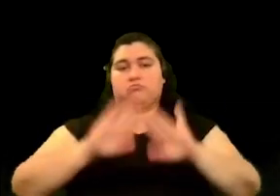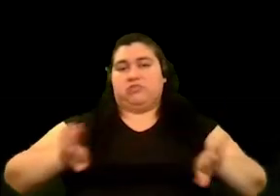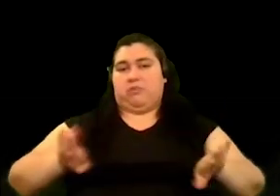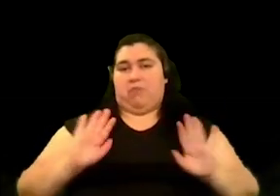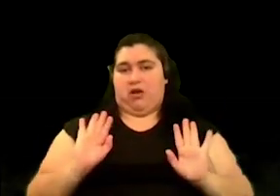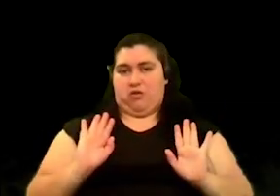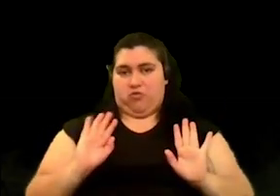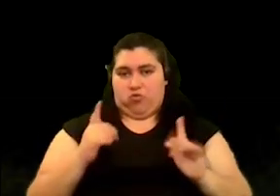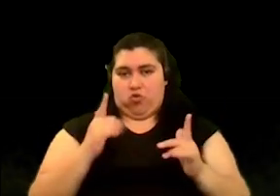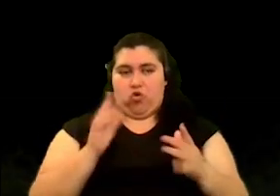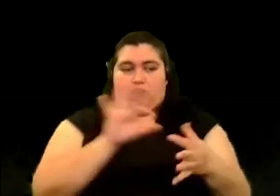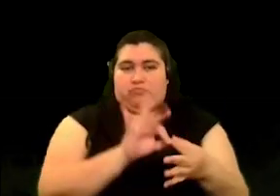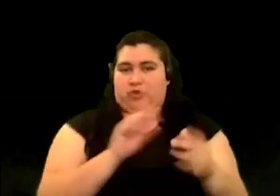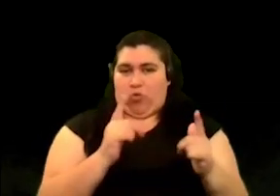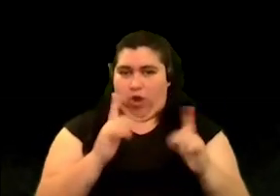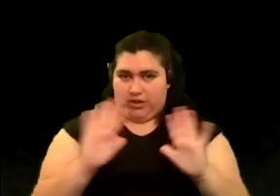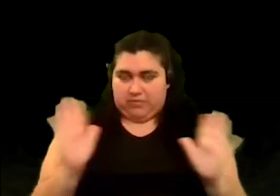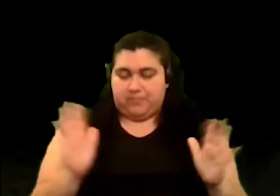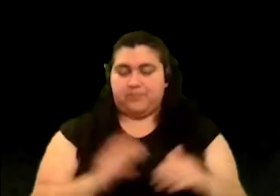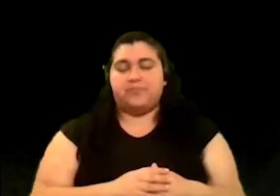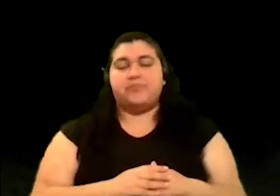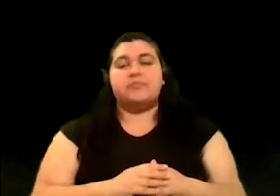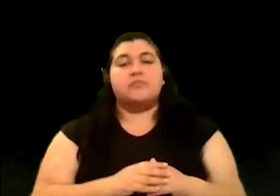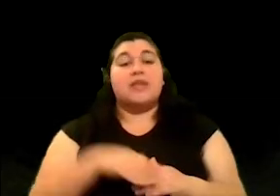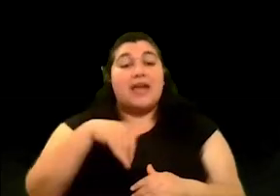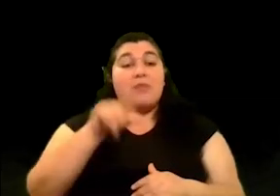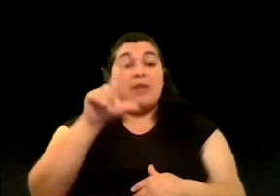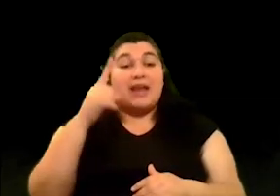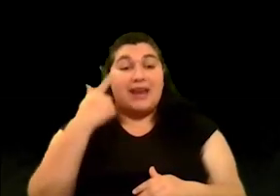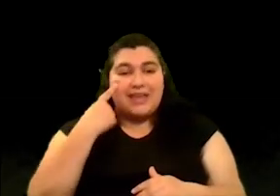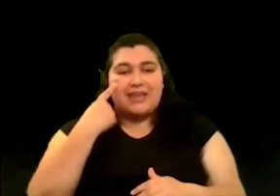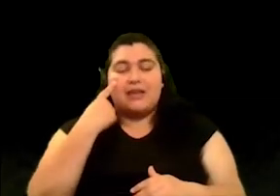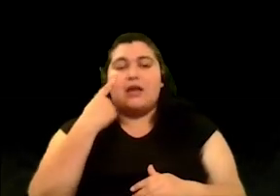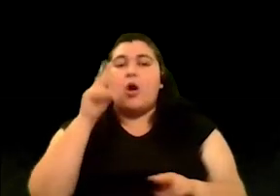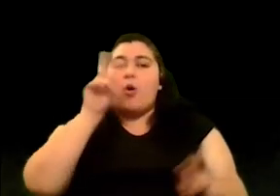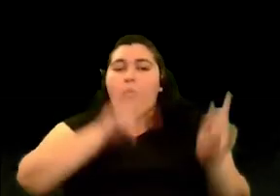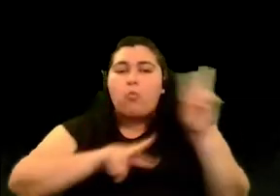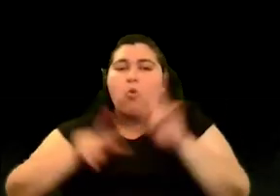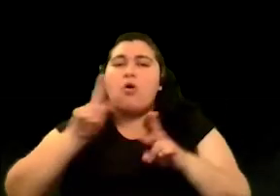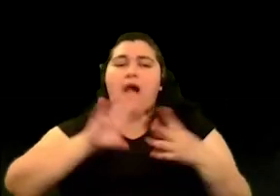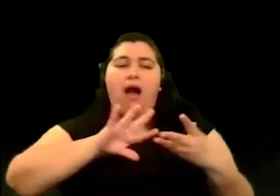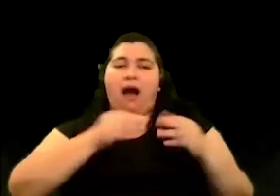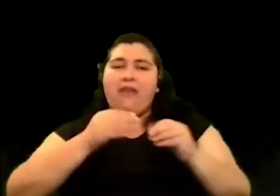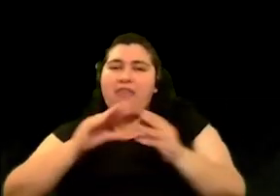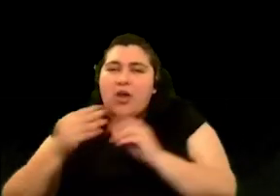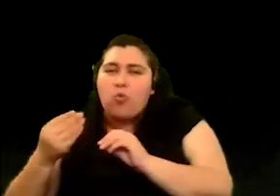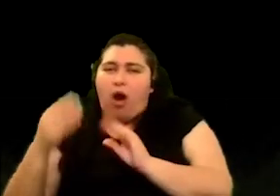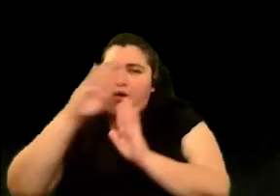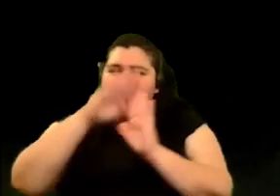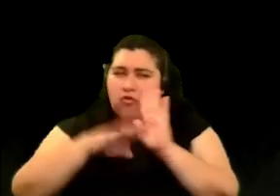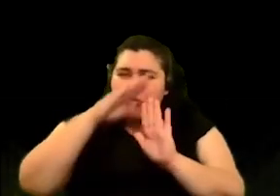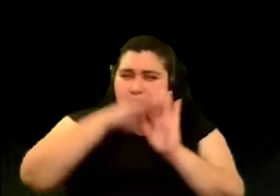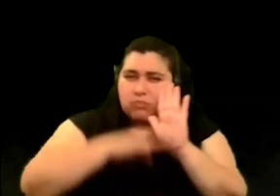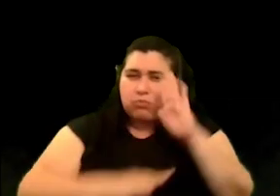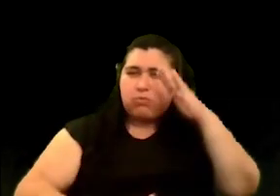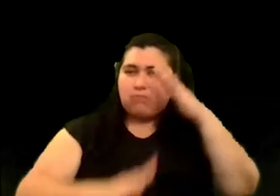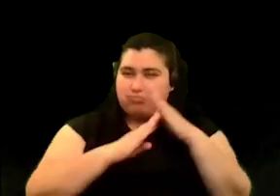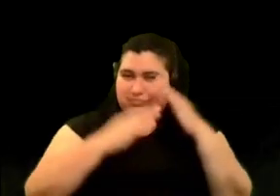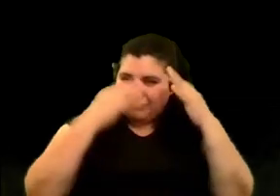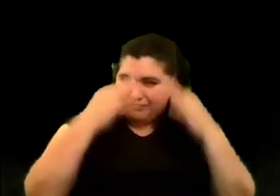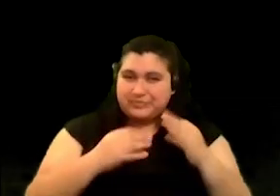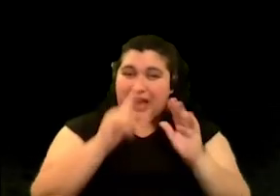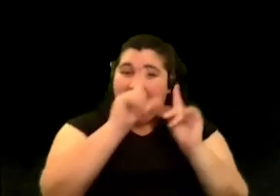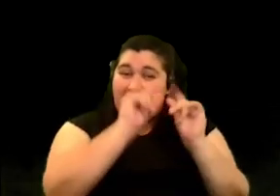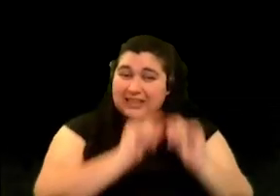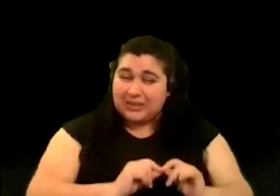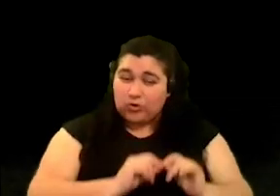MLI. Y a su vez, como el MLI busca adecuaciones en el preámbulo y en diferentes artículos,